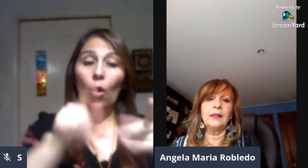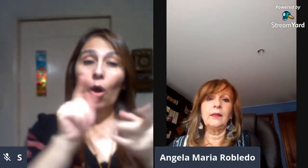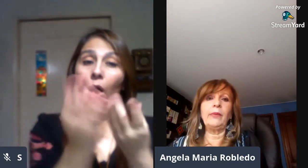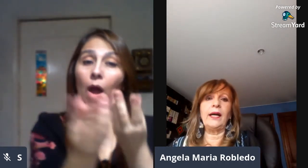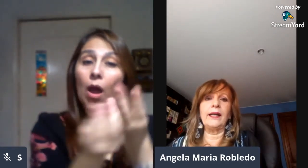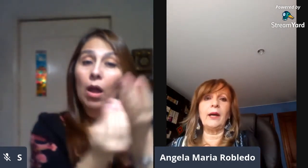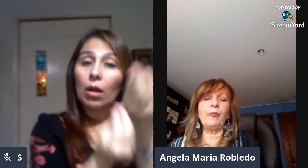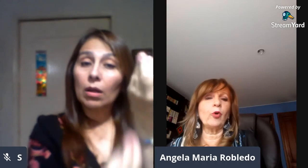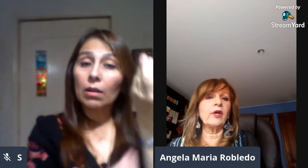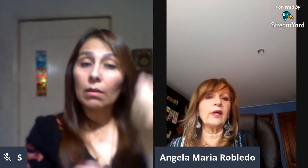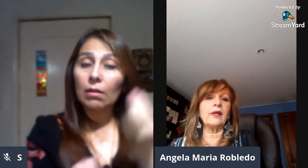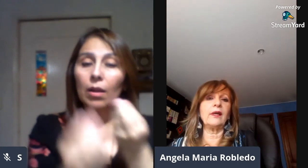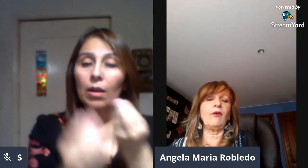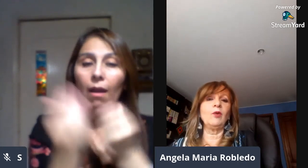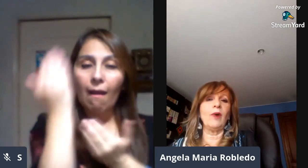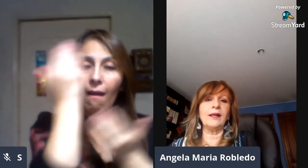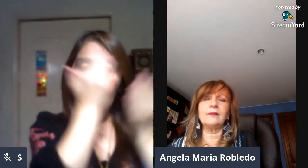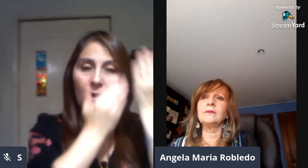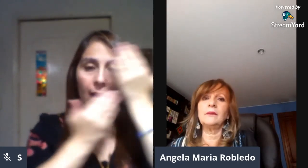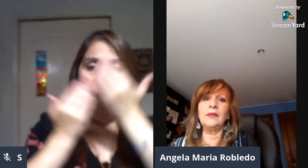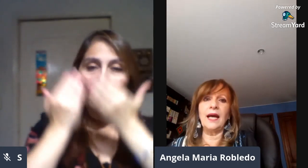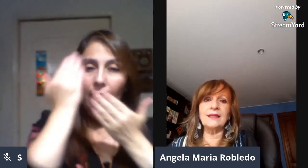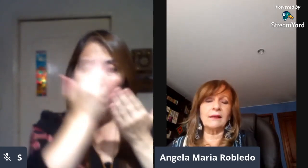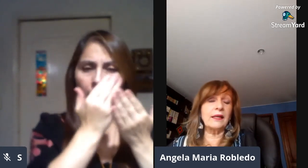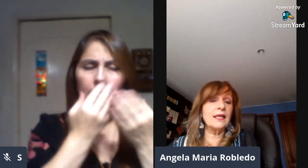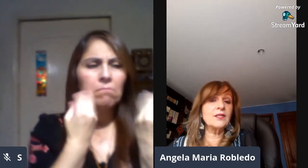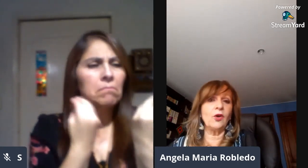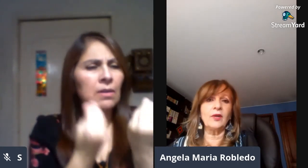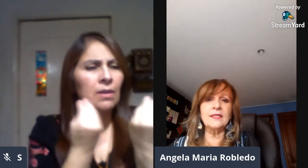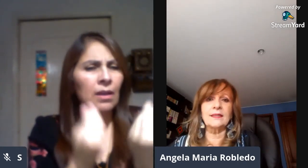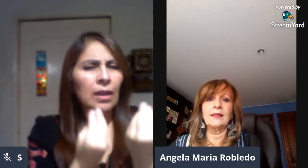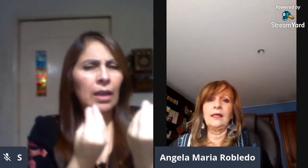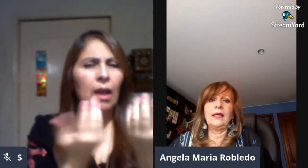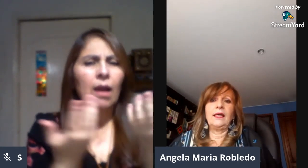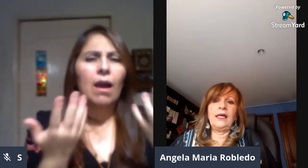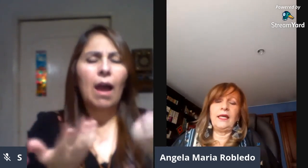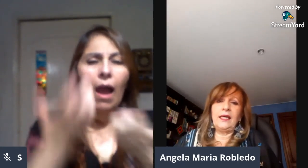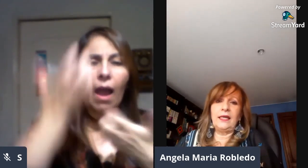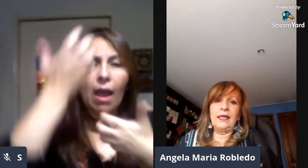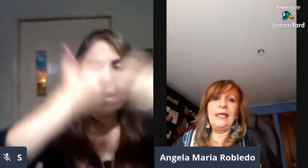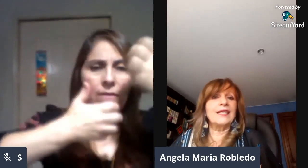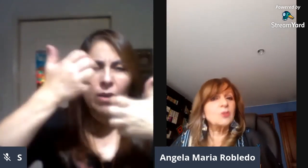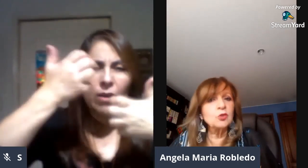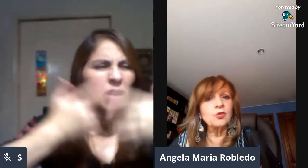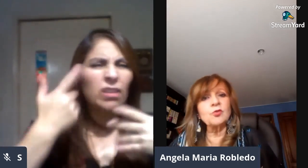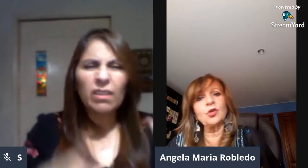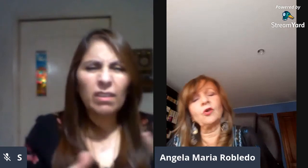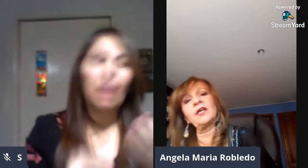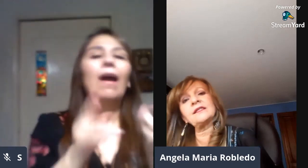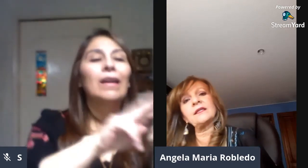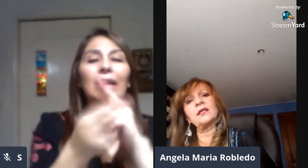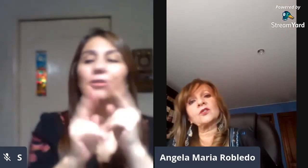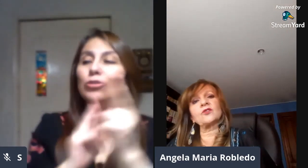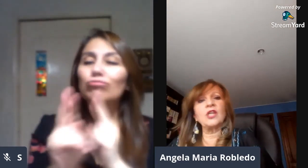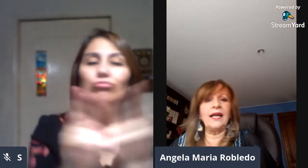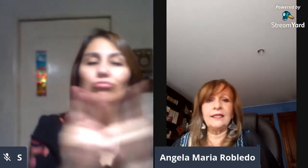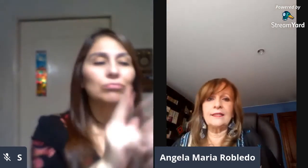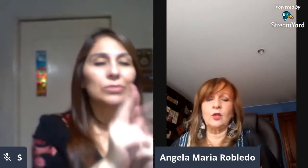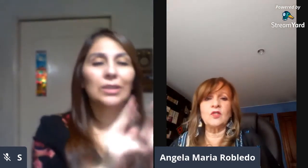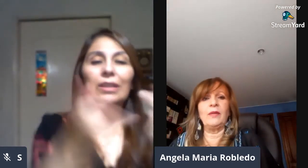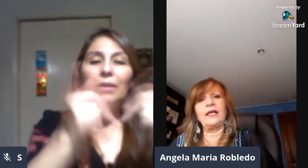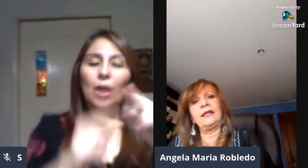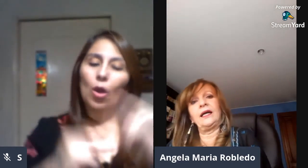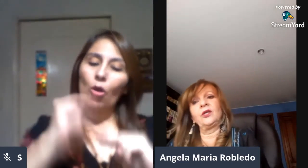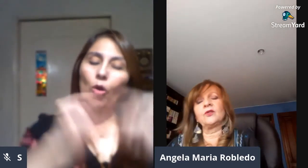analítica para poder evaluar las relaciones y las construcciones